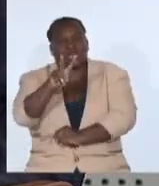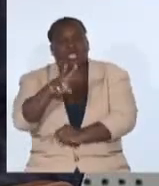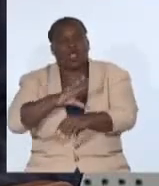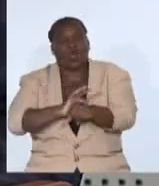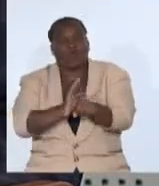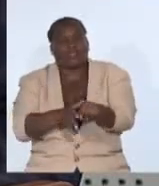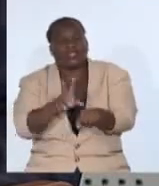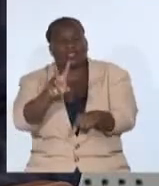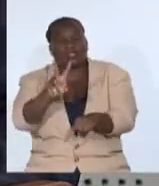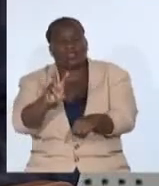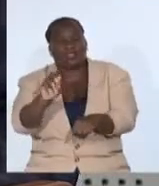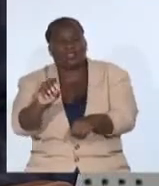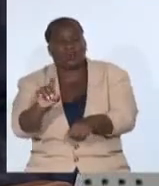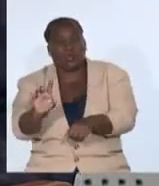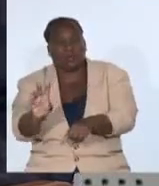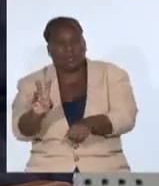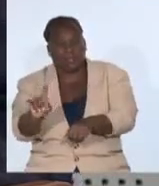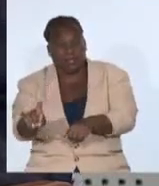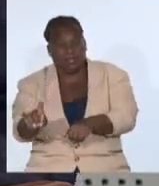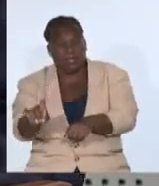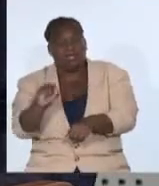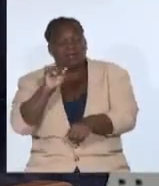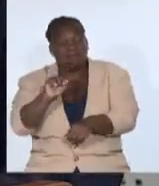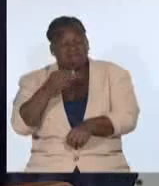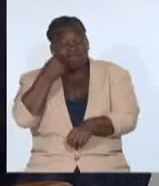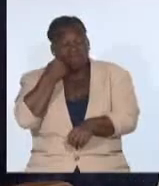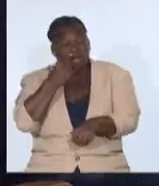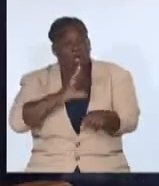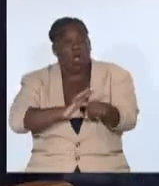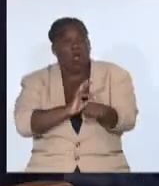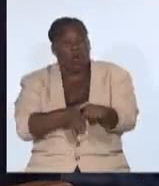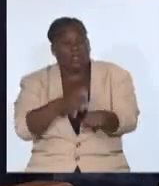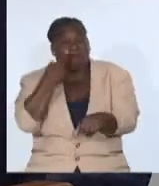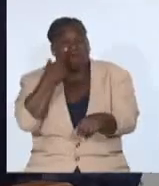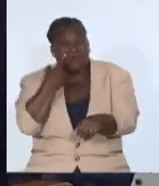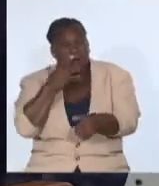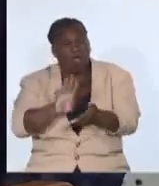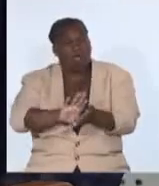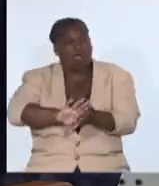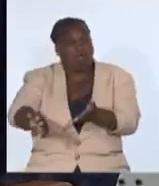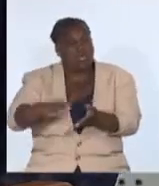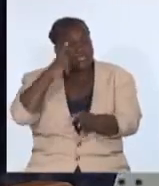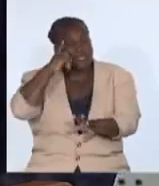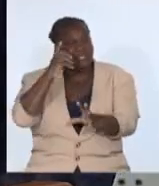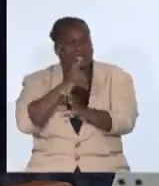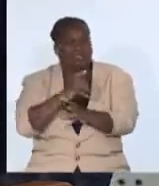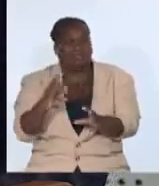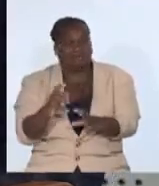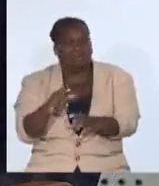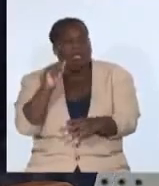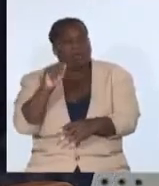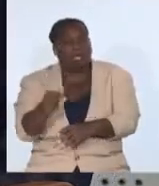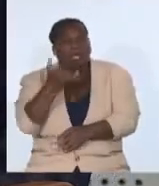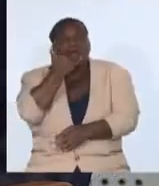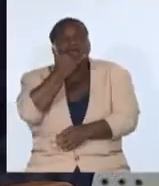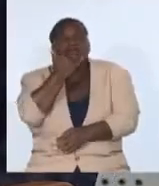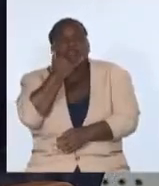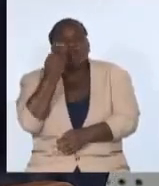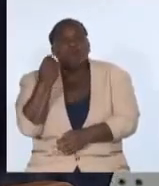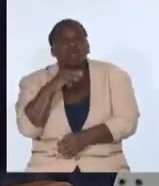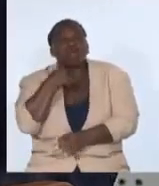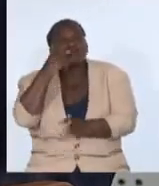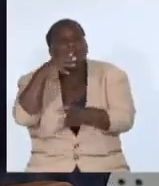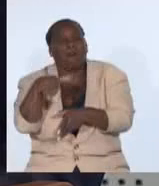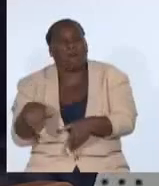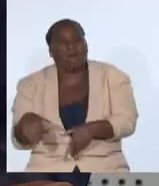pandemia evidenció con crudos realismo el costo de la exclusión científica y digital que cobró vidas y amplió las distancias